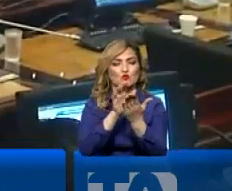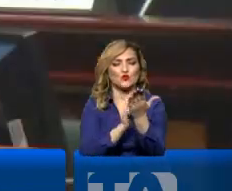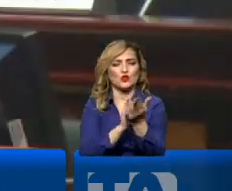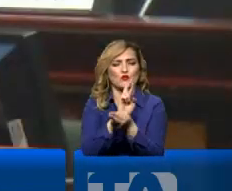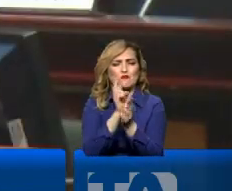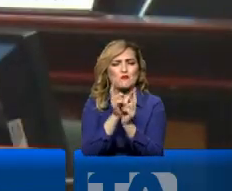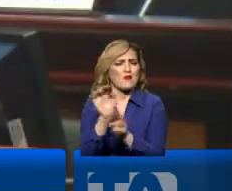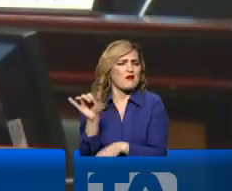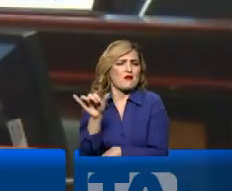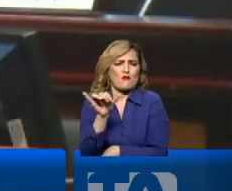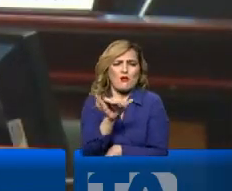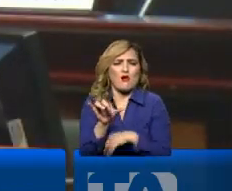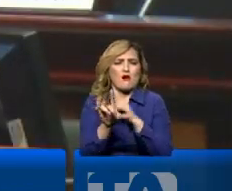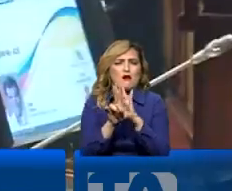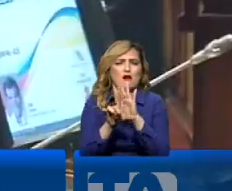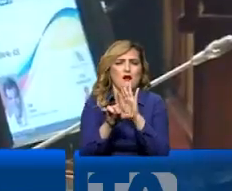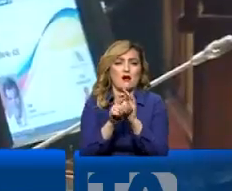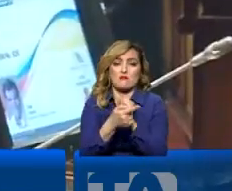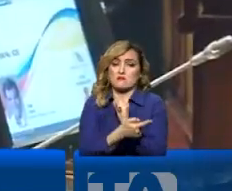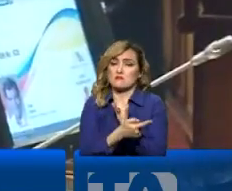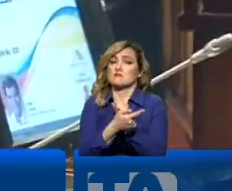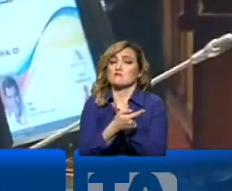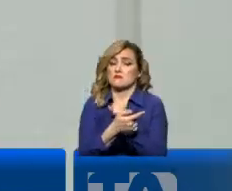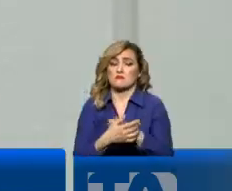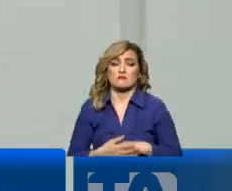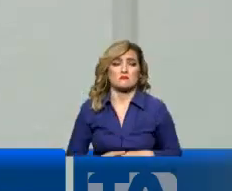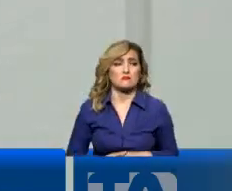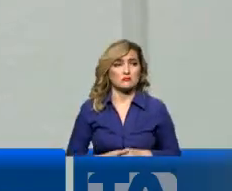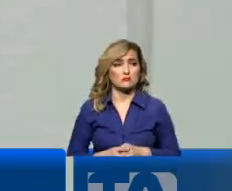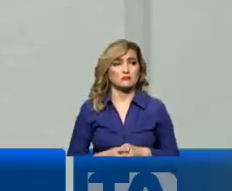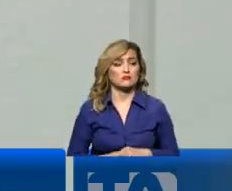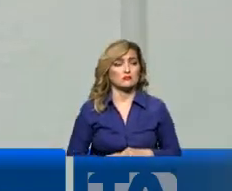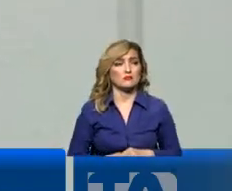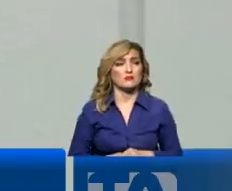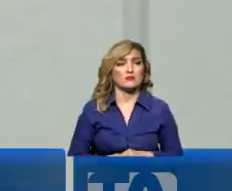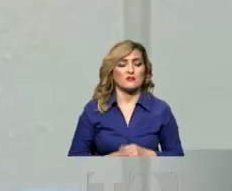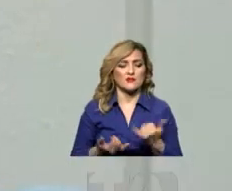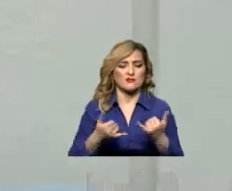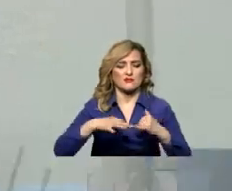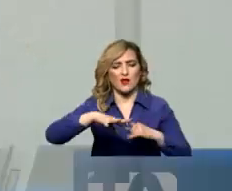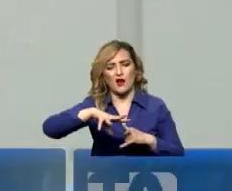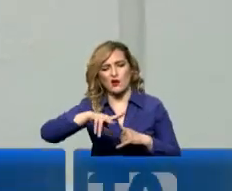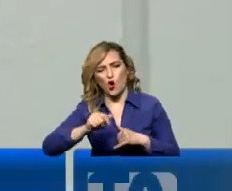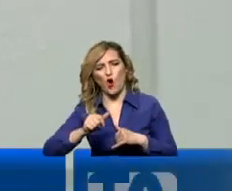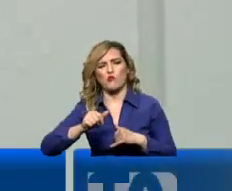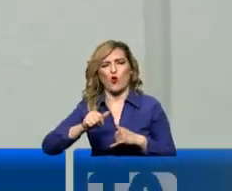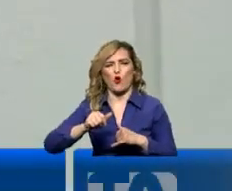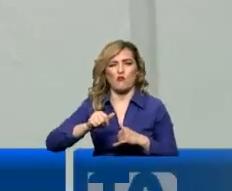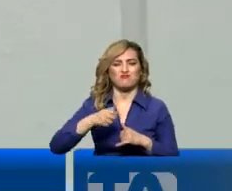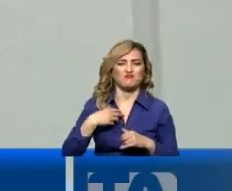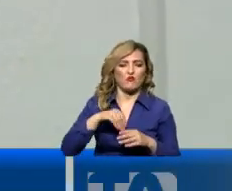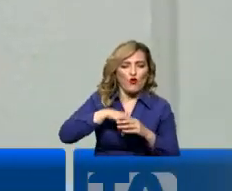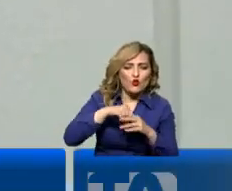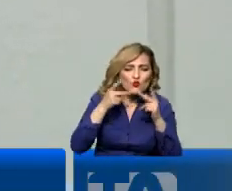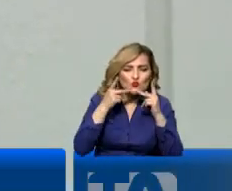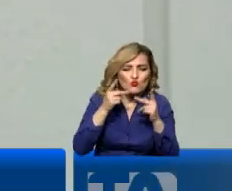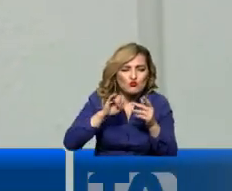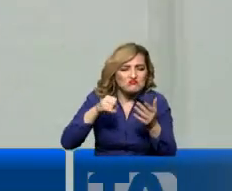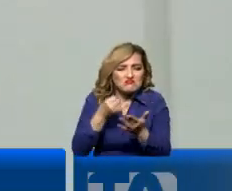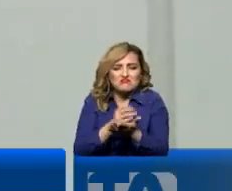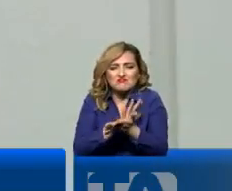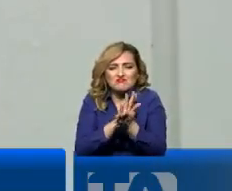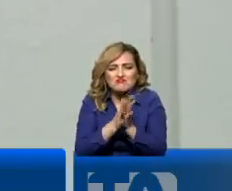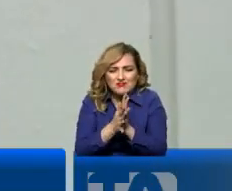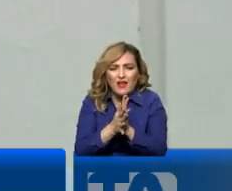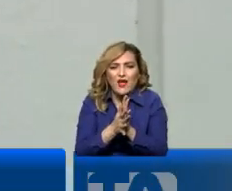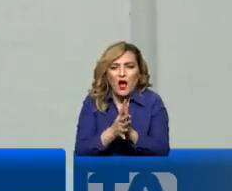este tipo. Y en la ley ya hay delitos que tipifican sanciones. Ya hoy el robo, el peculado, el cohecho son